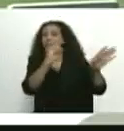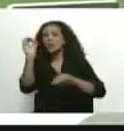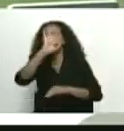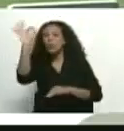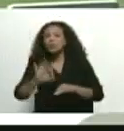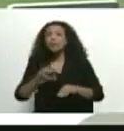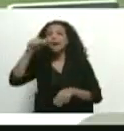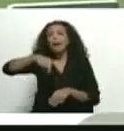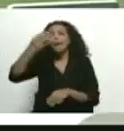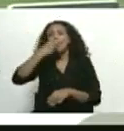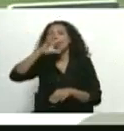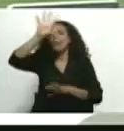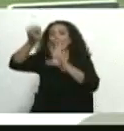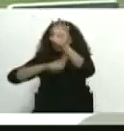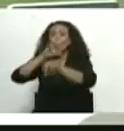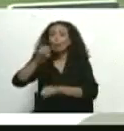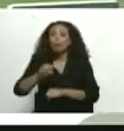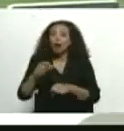que se consumía en el país.